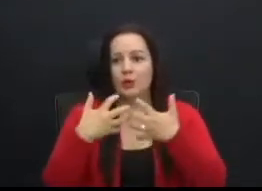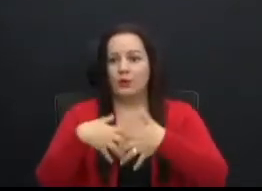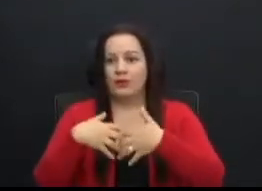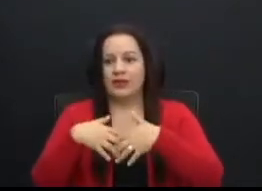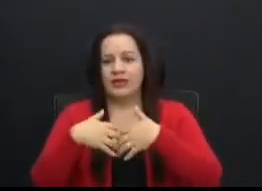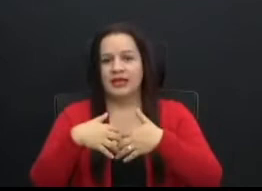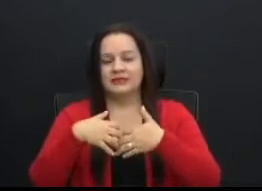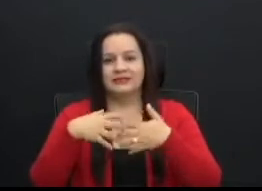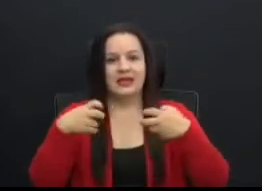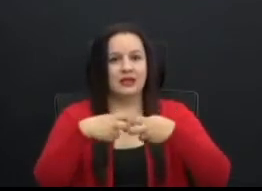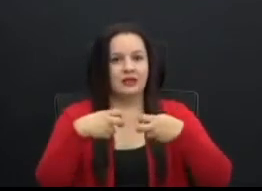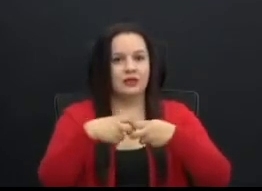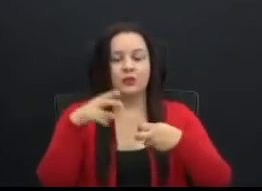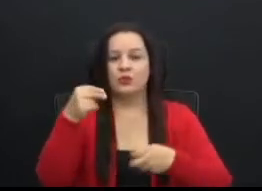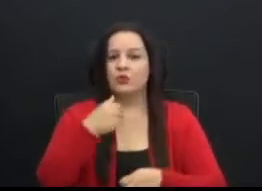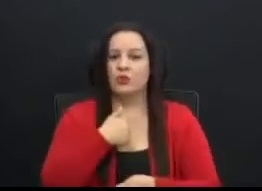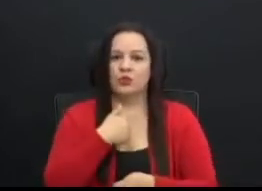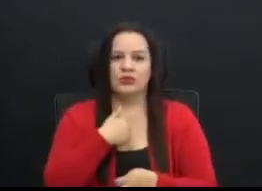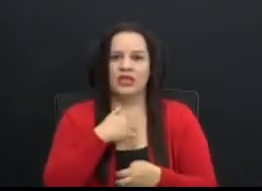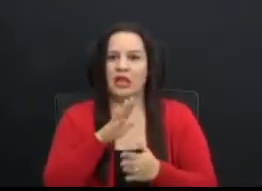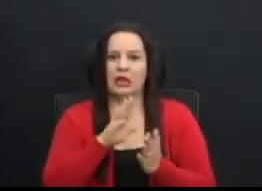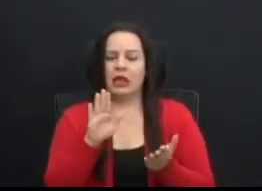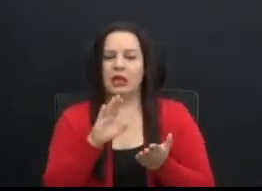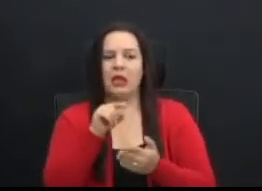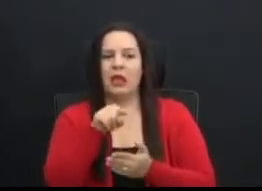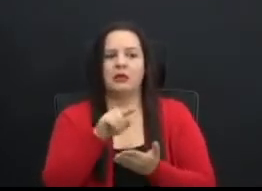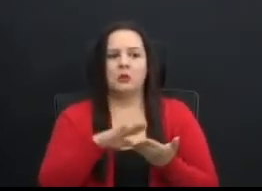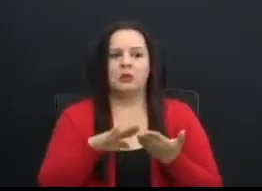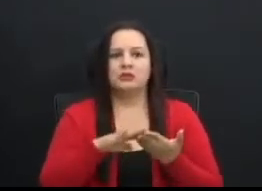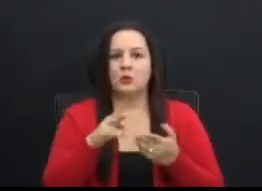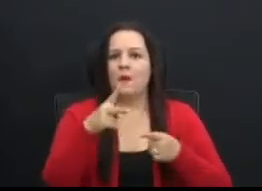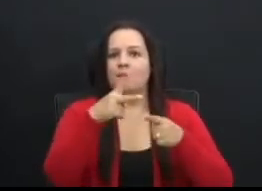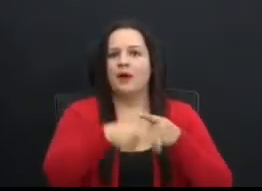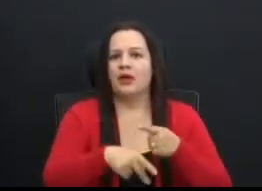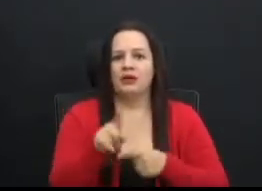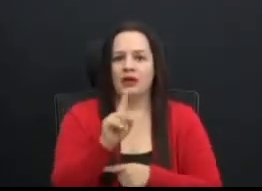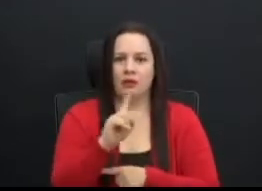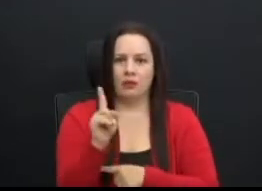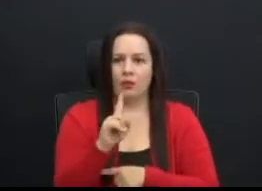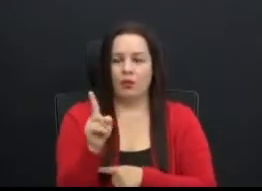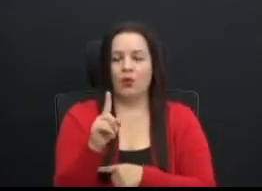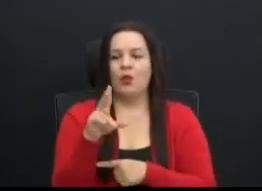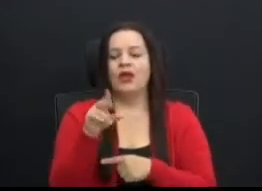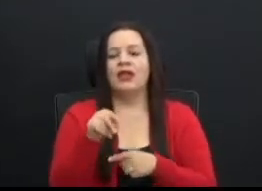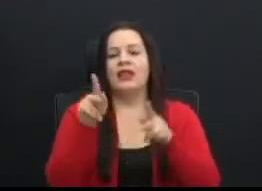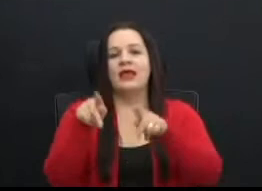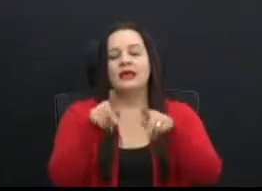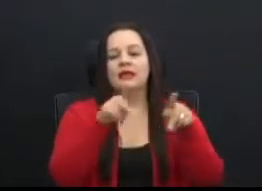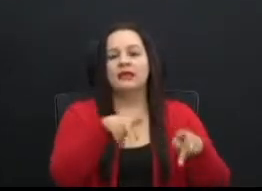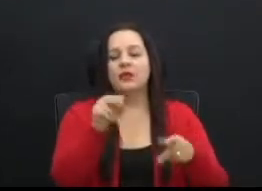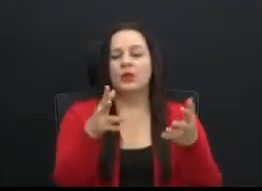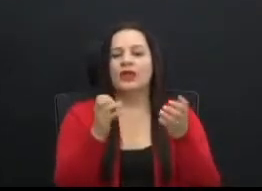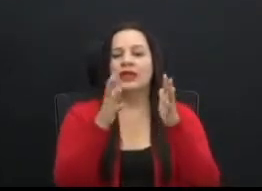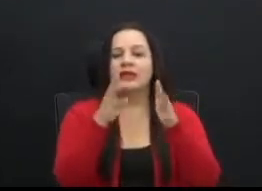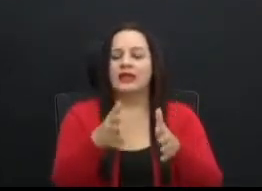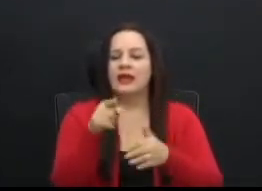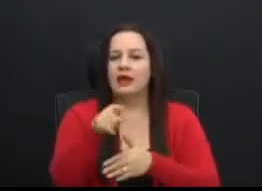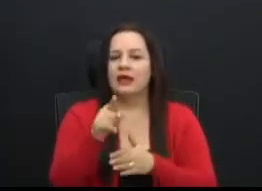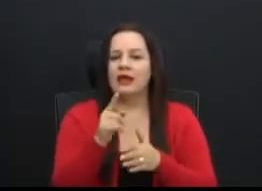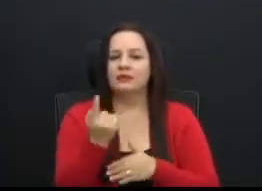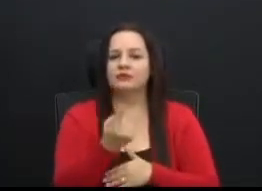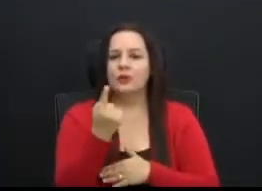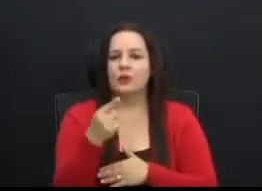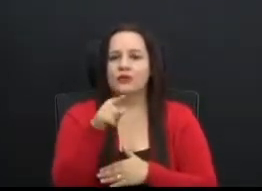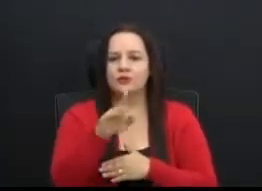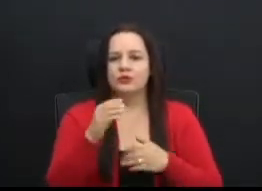contemplación para cortarla. Es la gente que no quiere dejar abandonados a sus empleados, pero que las cuentas ya